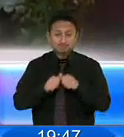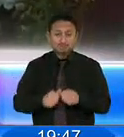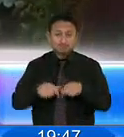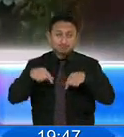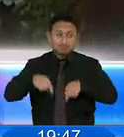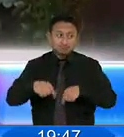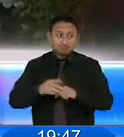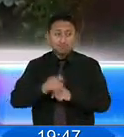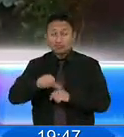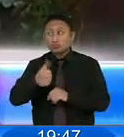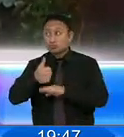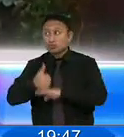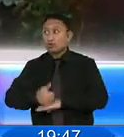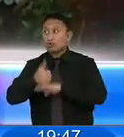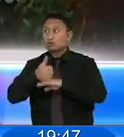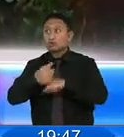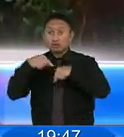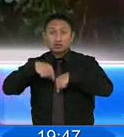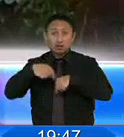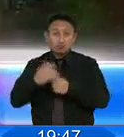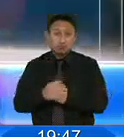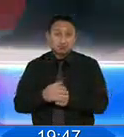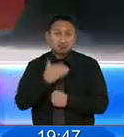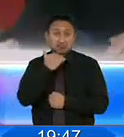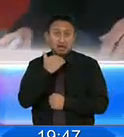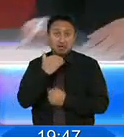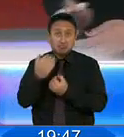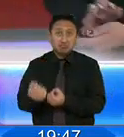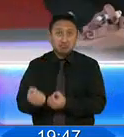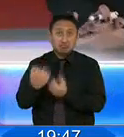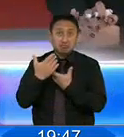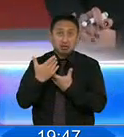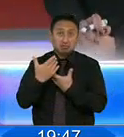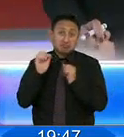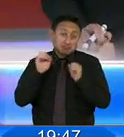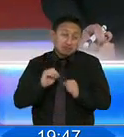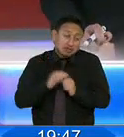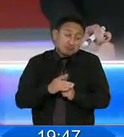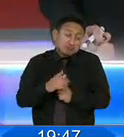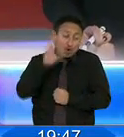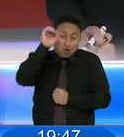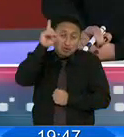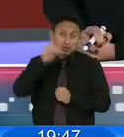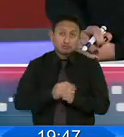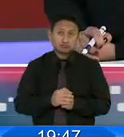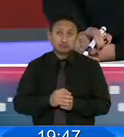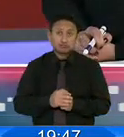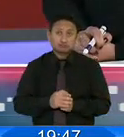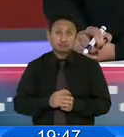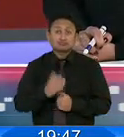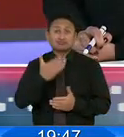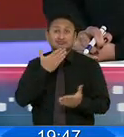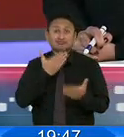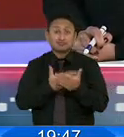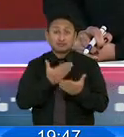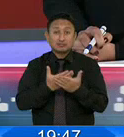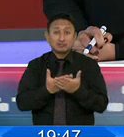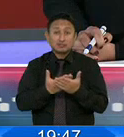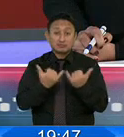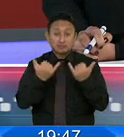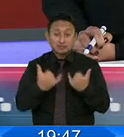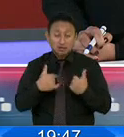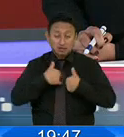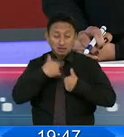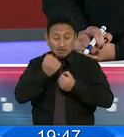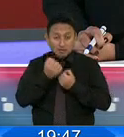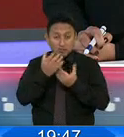otra autoridad o presidencial llegue también y dé alguna declaración. Nosotros agradecemos y eso ha sido el